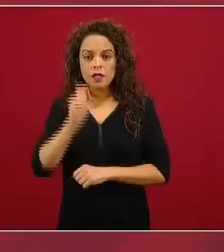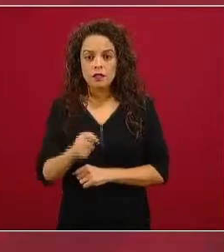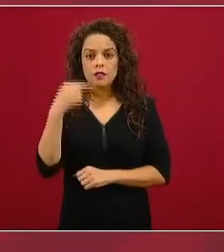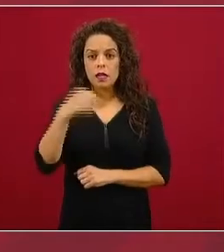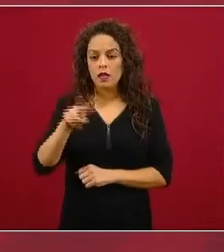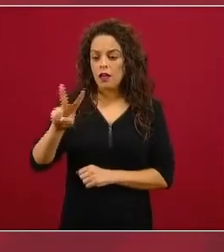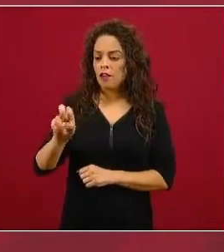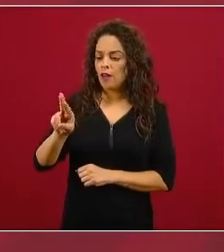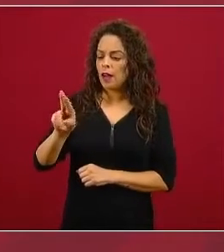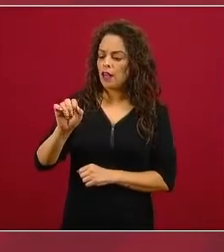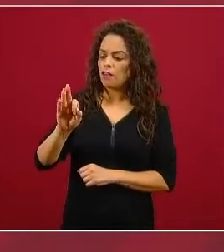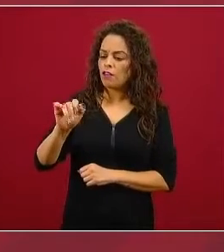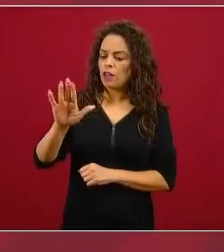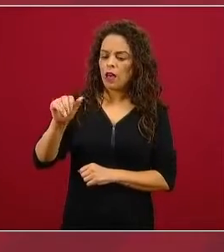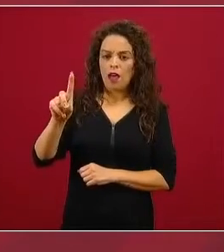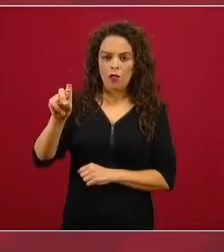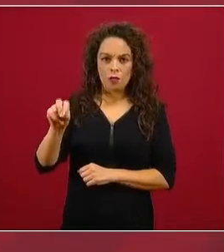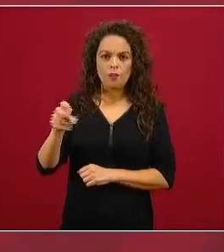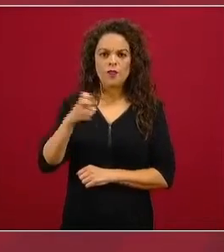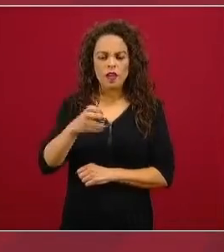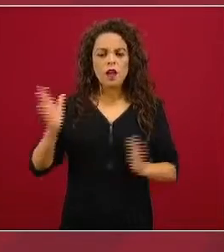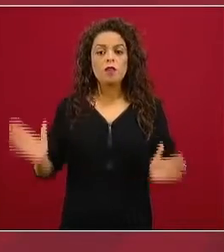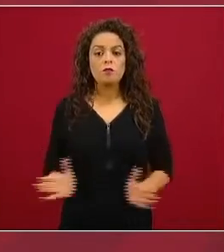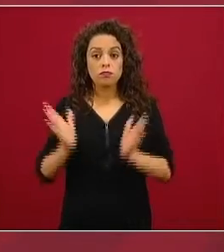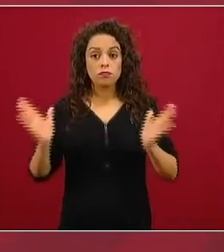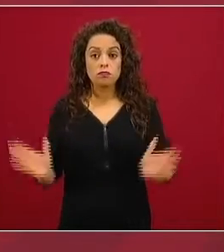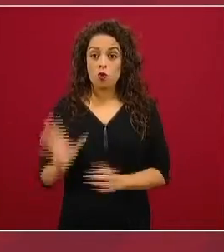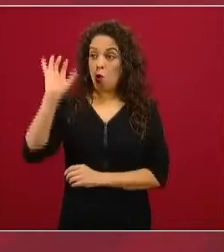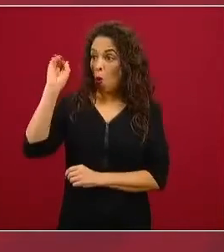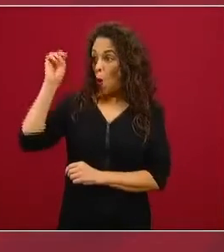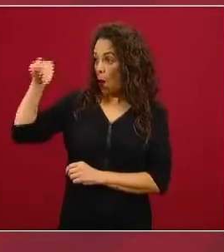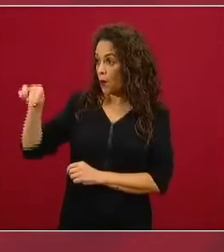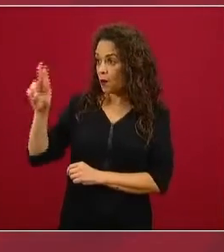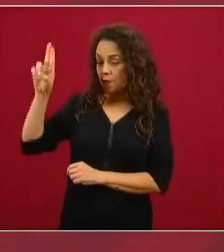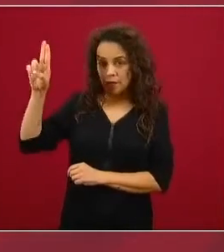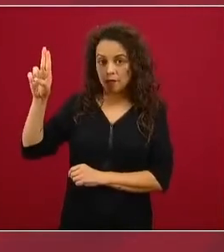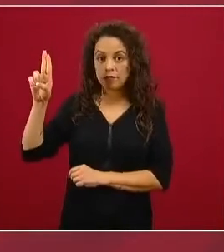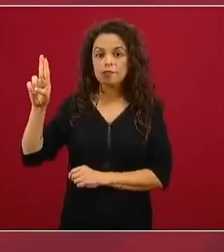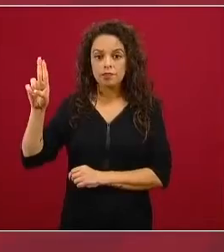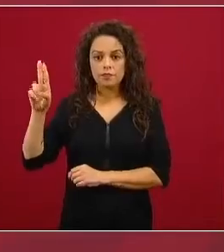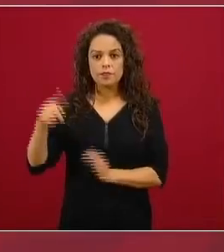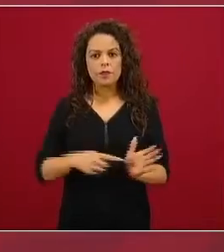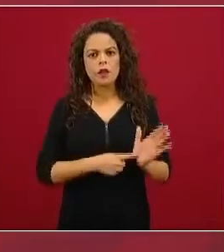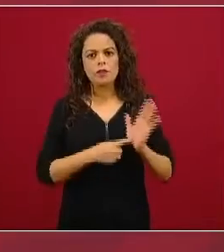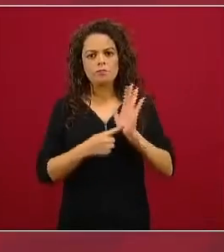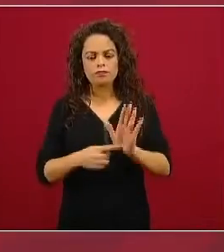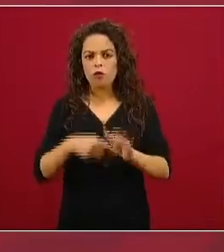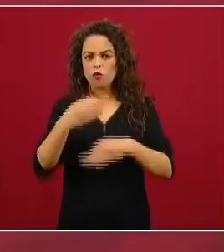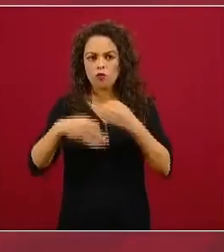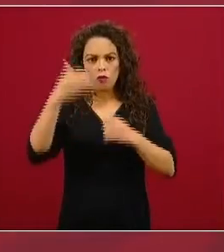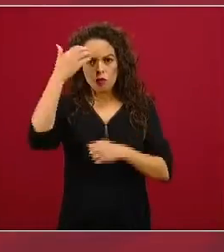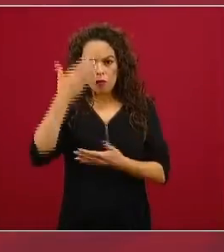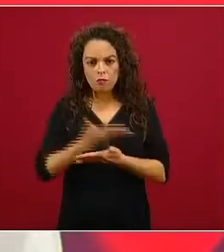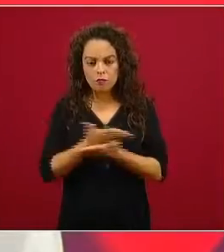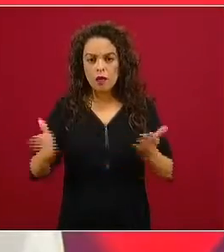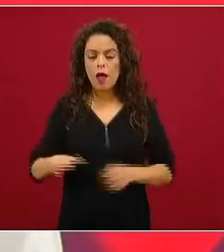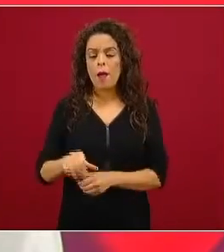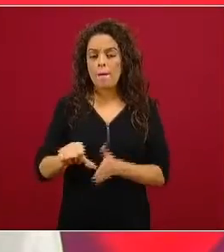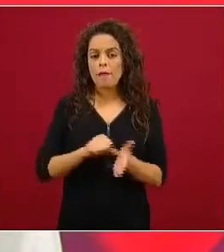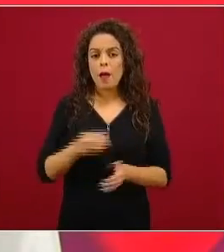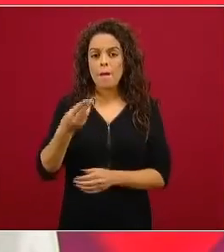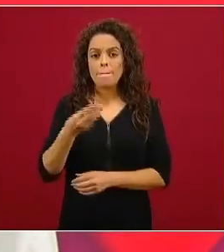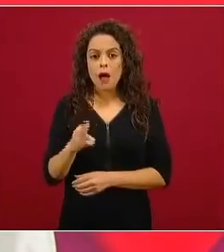de compartir información importante sobre cuál es la postura y no solo la postura, sino las acciones que